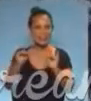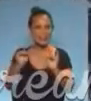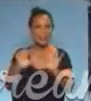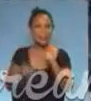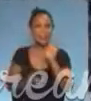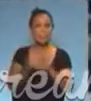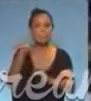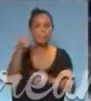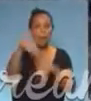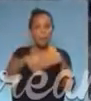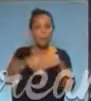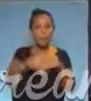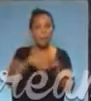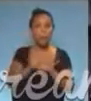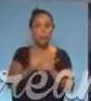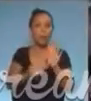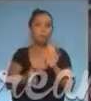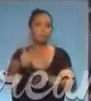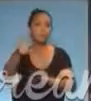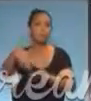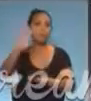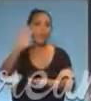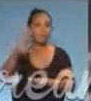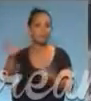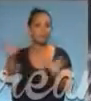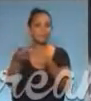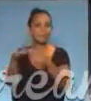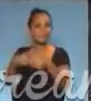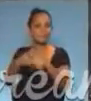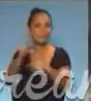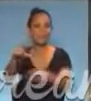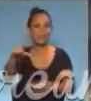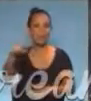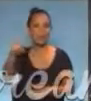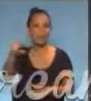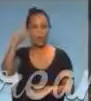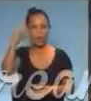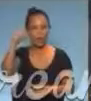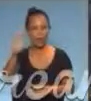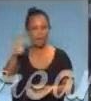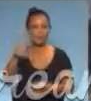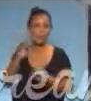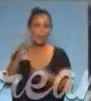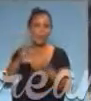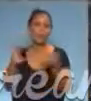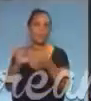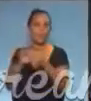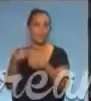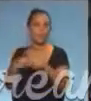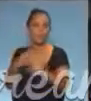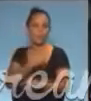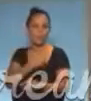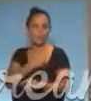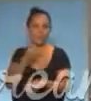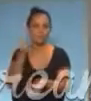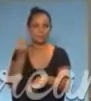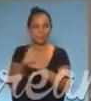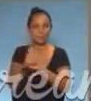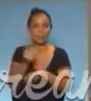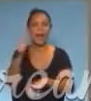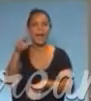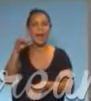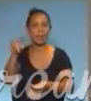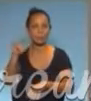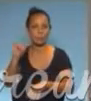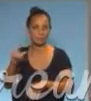vuelta tuvo una ventaja considerable el partido de Correa, Unión por la Esperanza, con la candidatura de Andrés Arauz. En